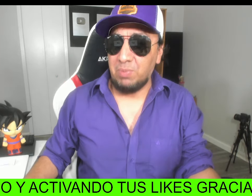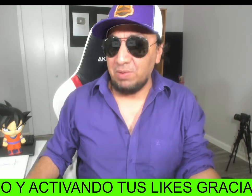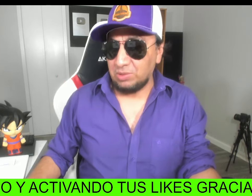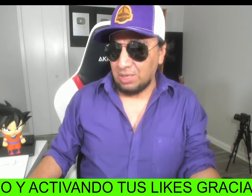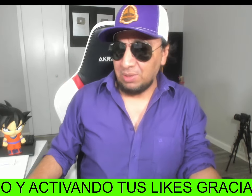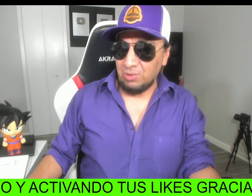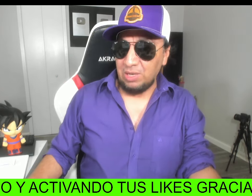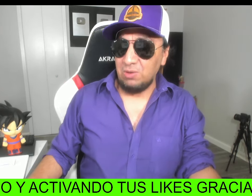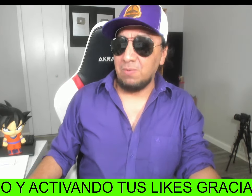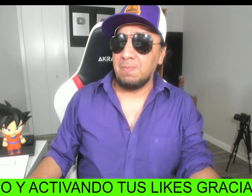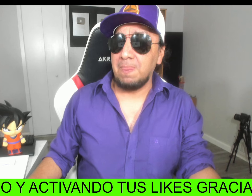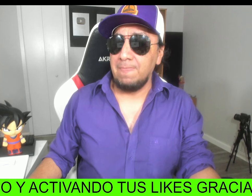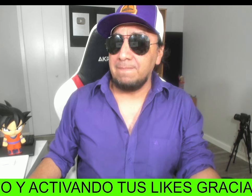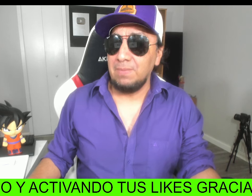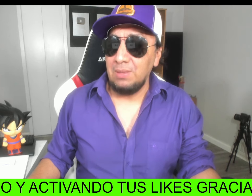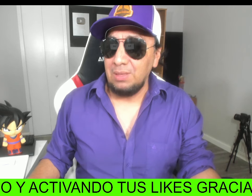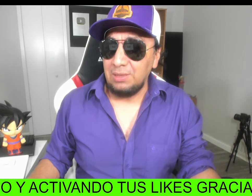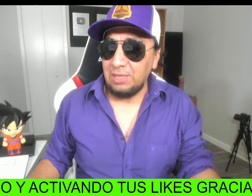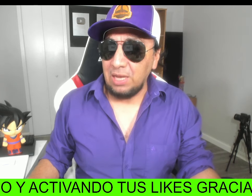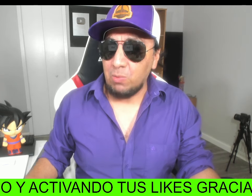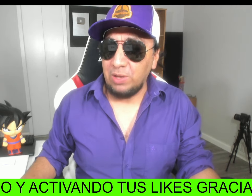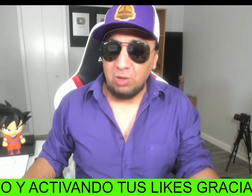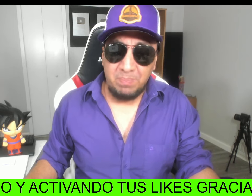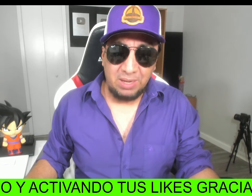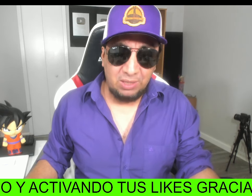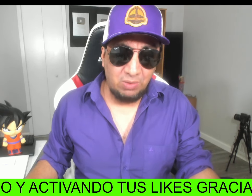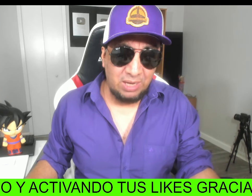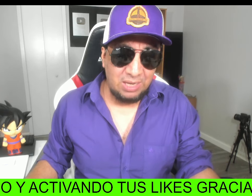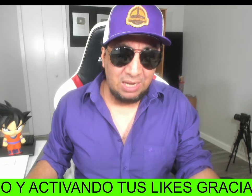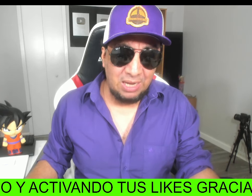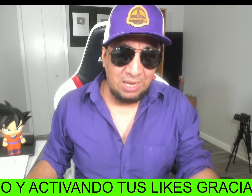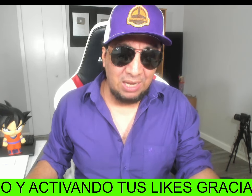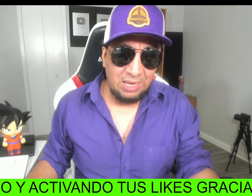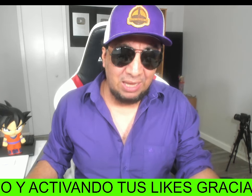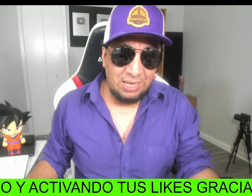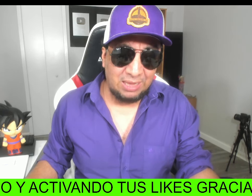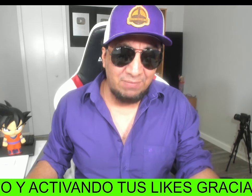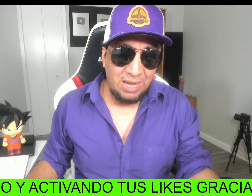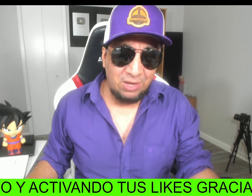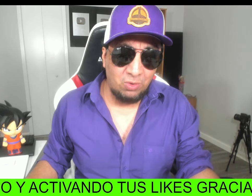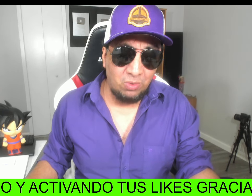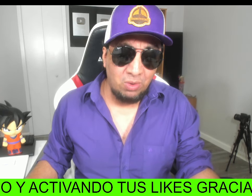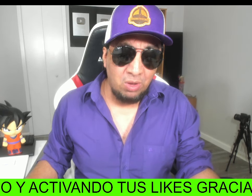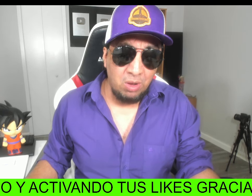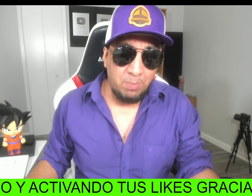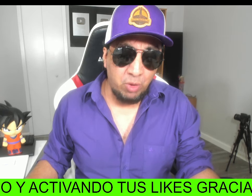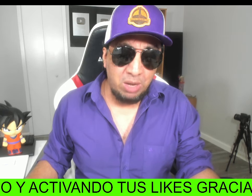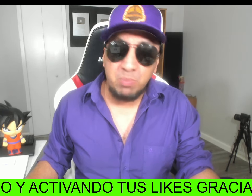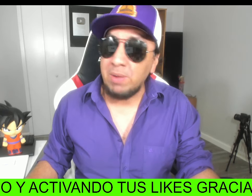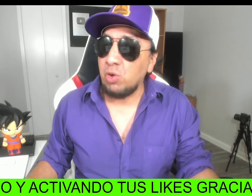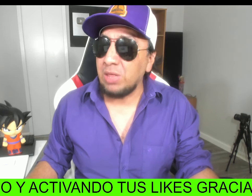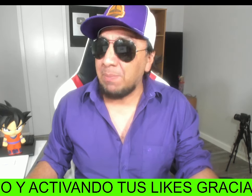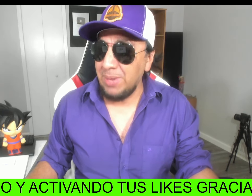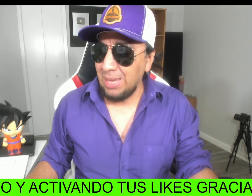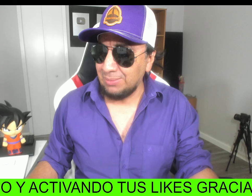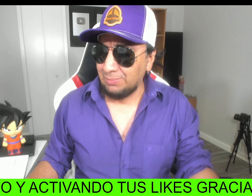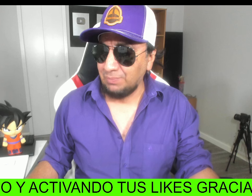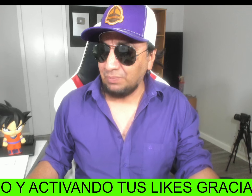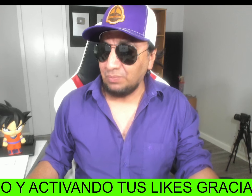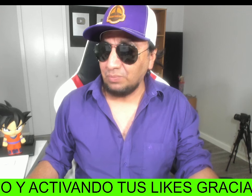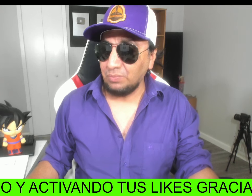el pueblo salvadoreño? ¿Desde cuándo el Partido Arena está velando por el pueblo de a